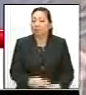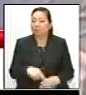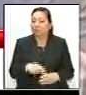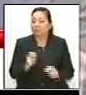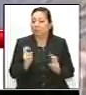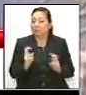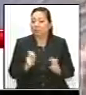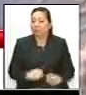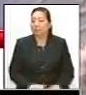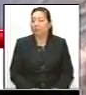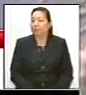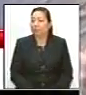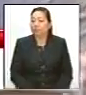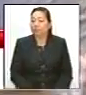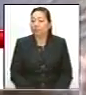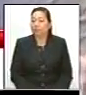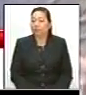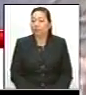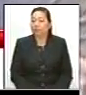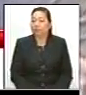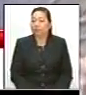tema.